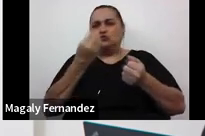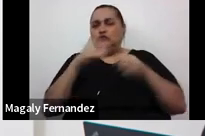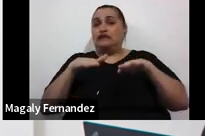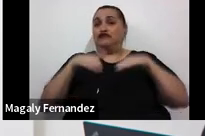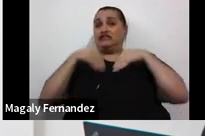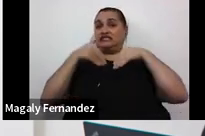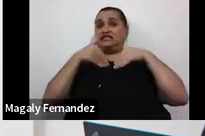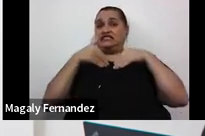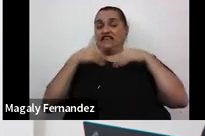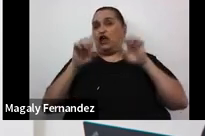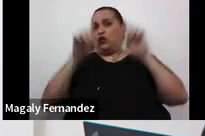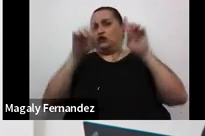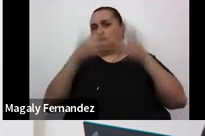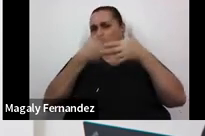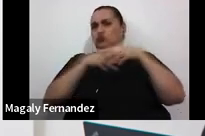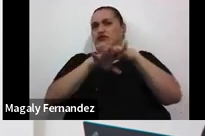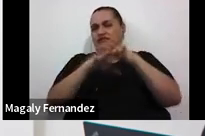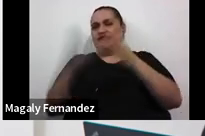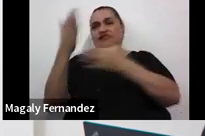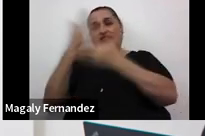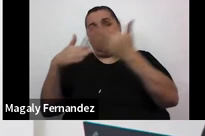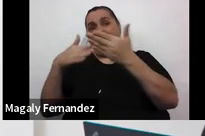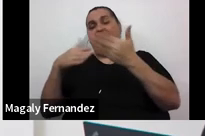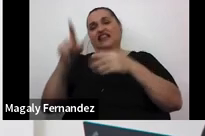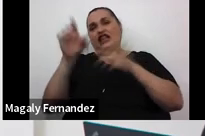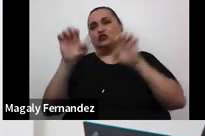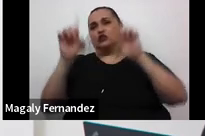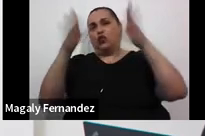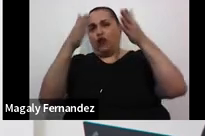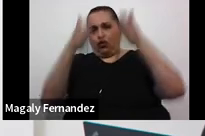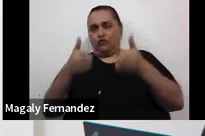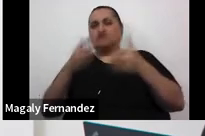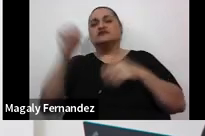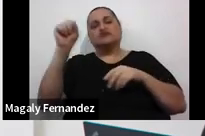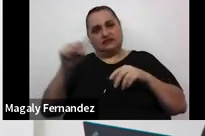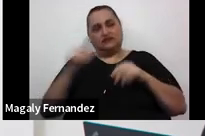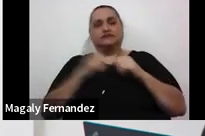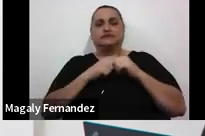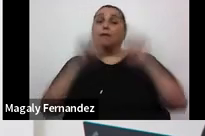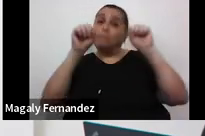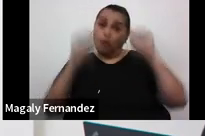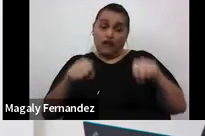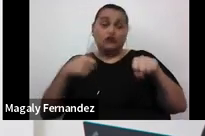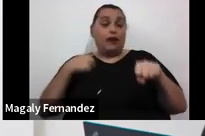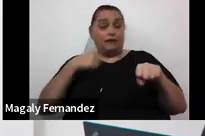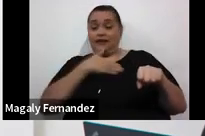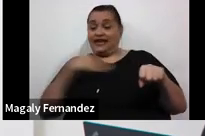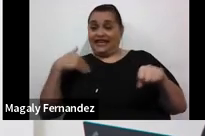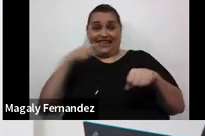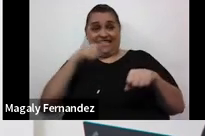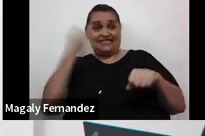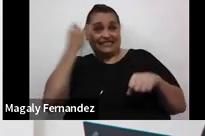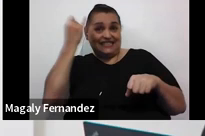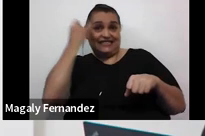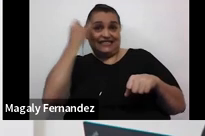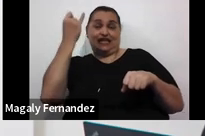la educación inclusiva por parte de las y los educadores y por eso es que a mí me encanta estas iniciativas de